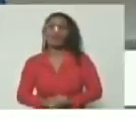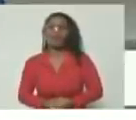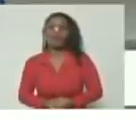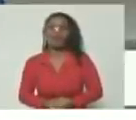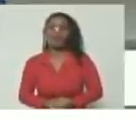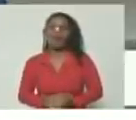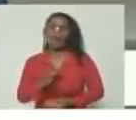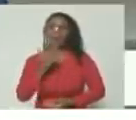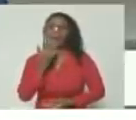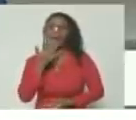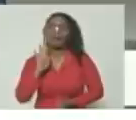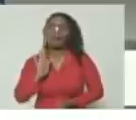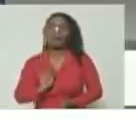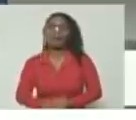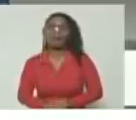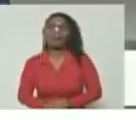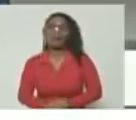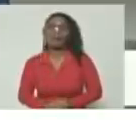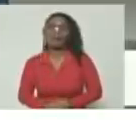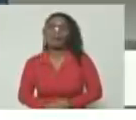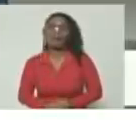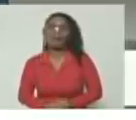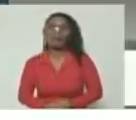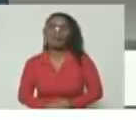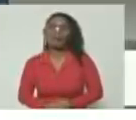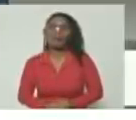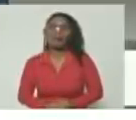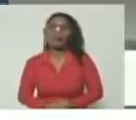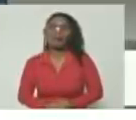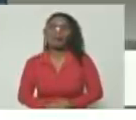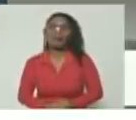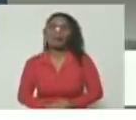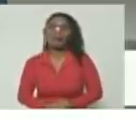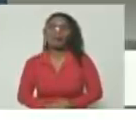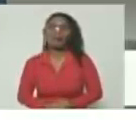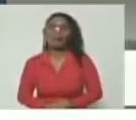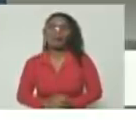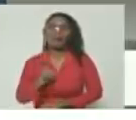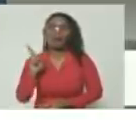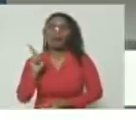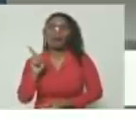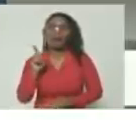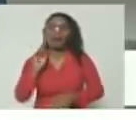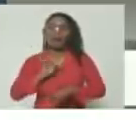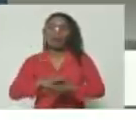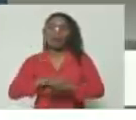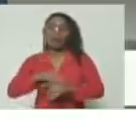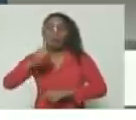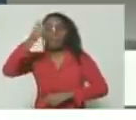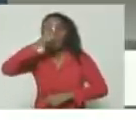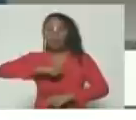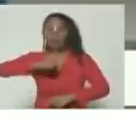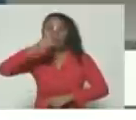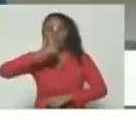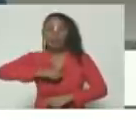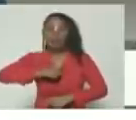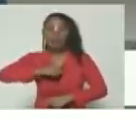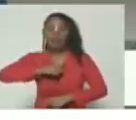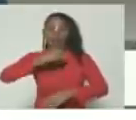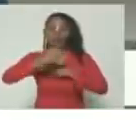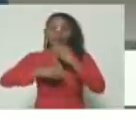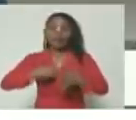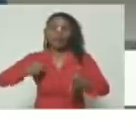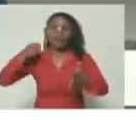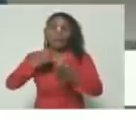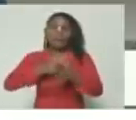Por ejemplo, for example, es cuestión de paciencia, es cuestión de